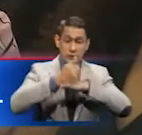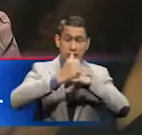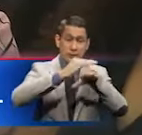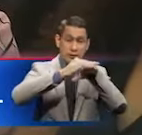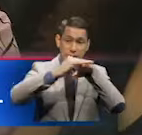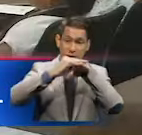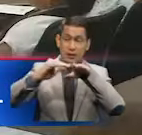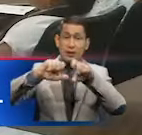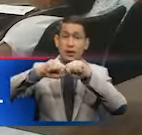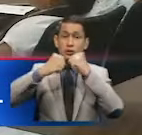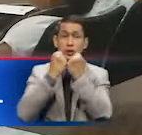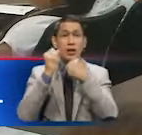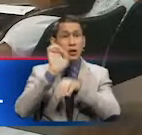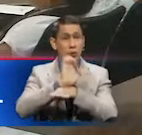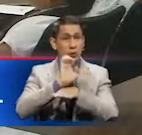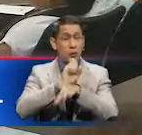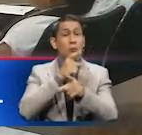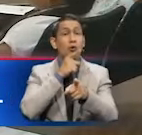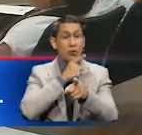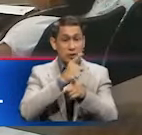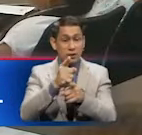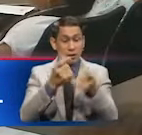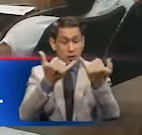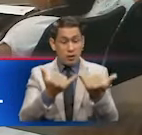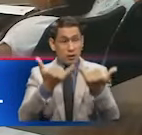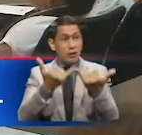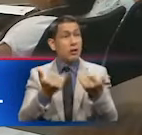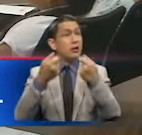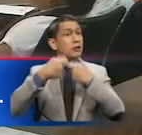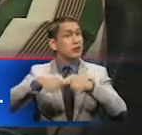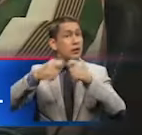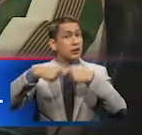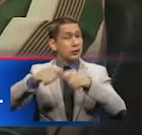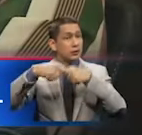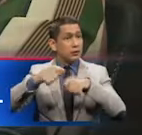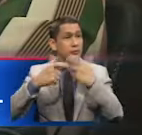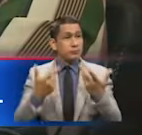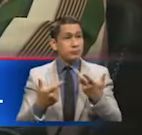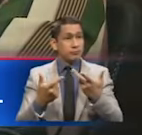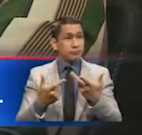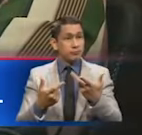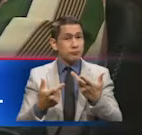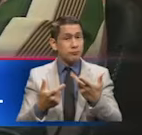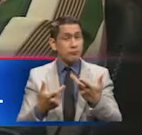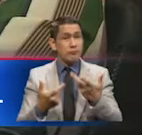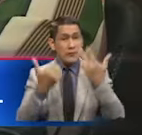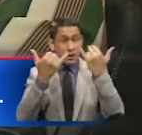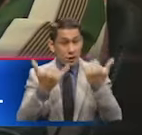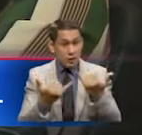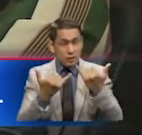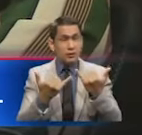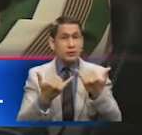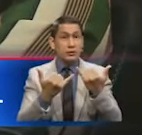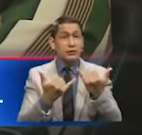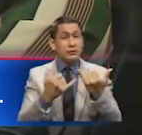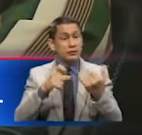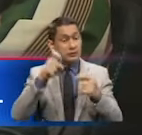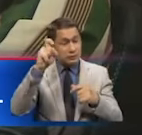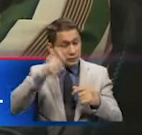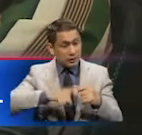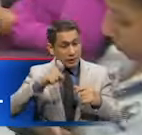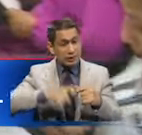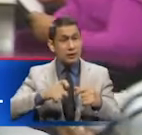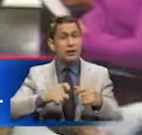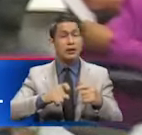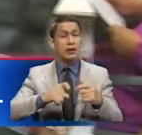un espacio de articulación con los diferentes niveles del Estado. Sin embargo, hace falta un mayor número de pasos hacia la